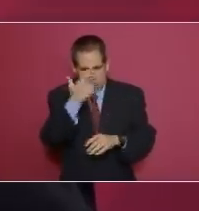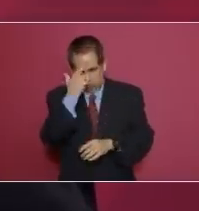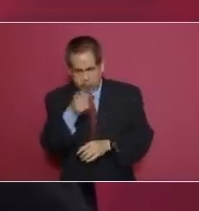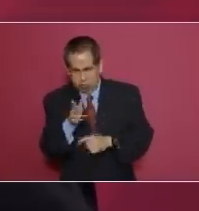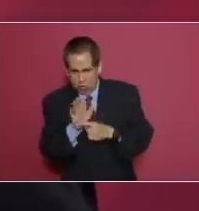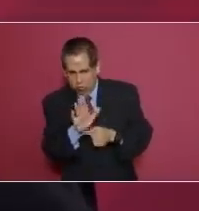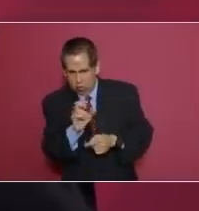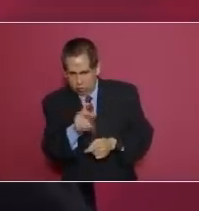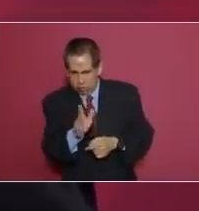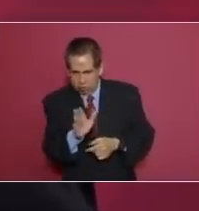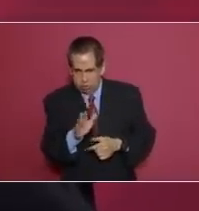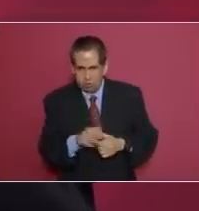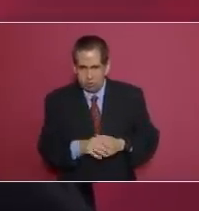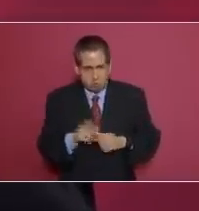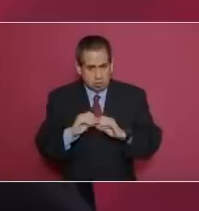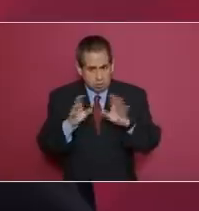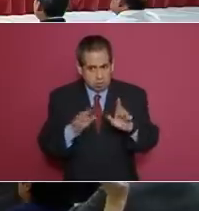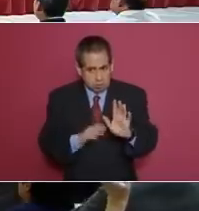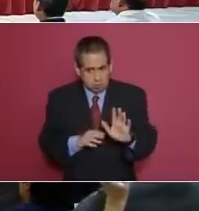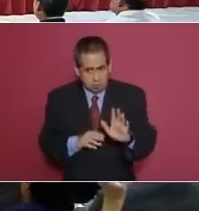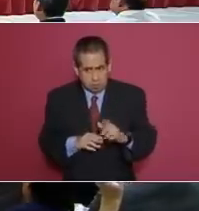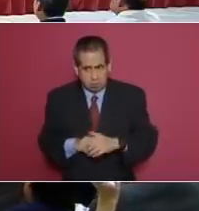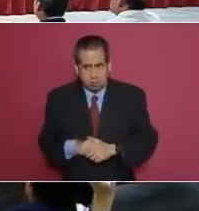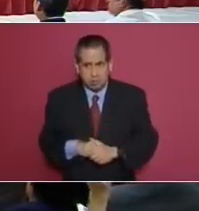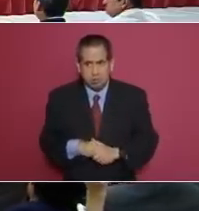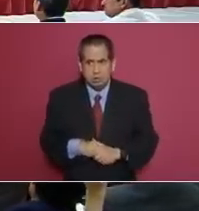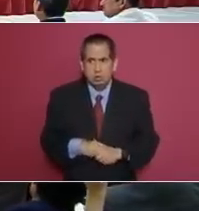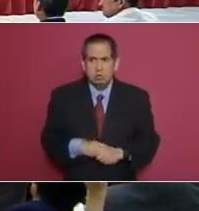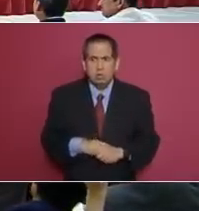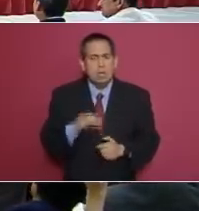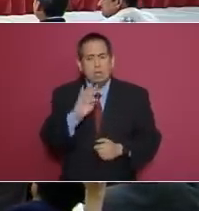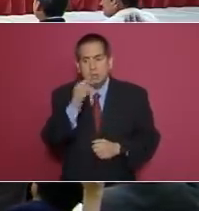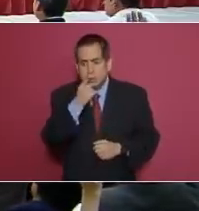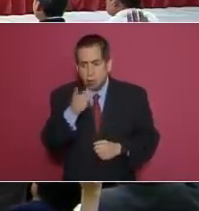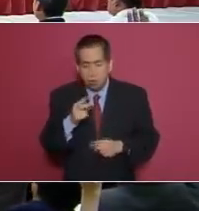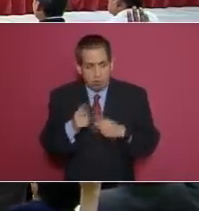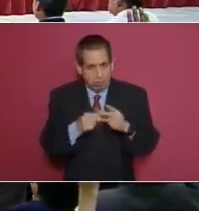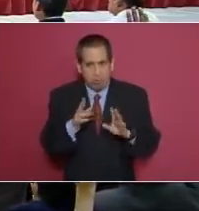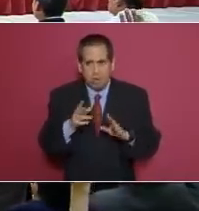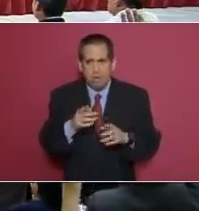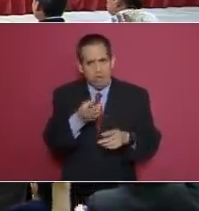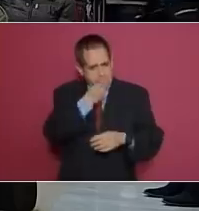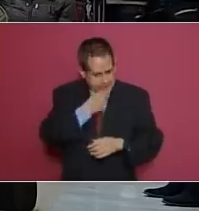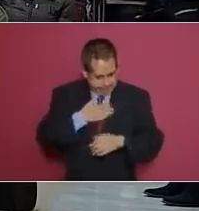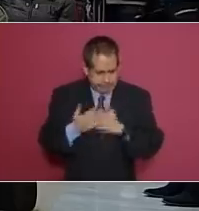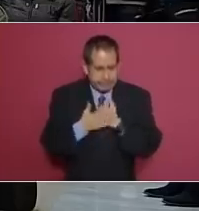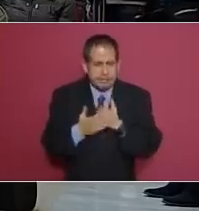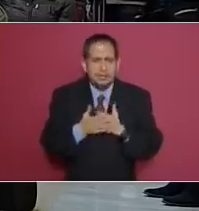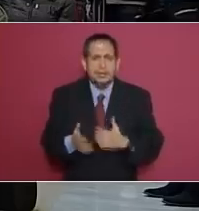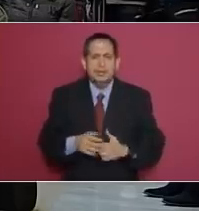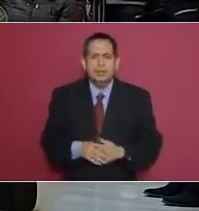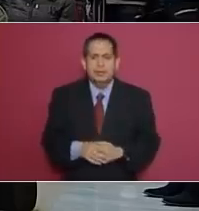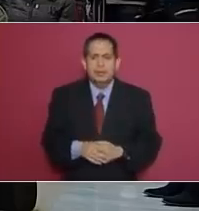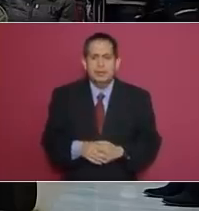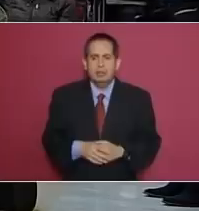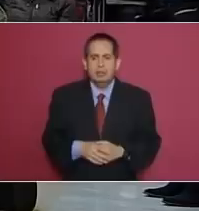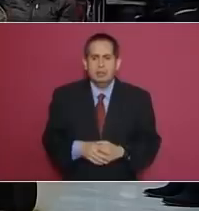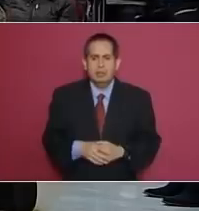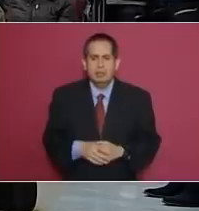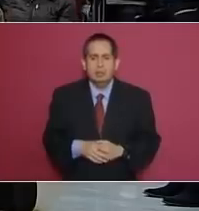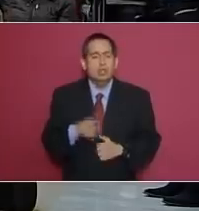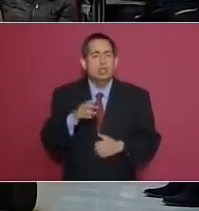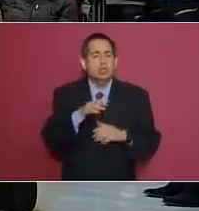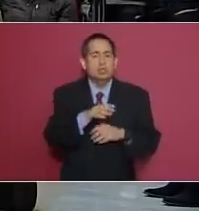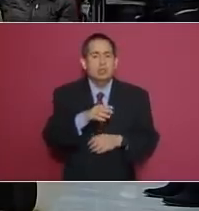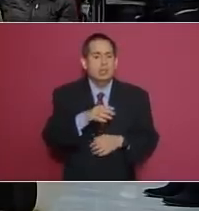convencida. ¿Te parece? Y si no, aquí me dices. Bueno, y nada más sobre la